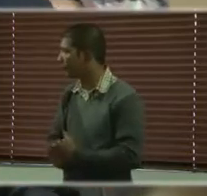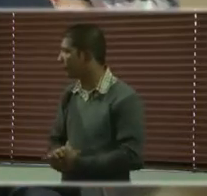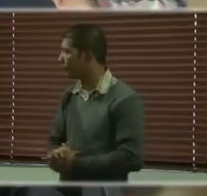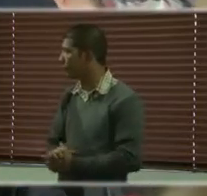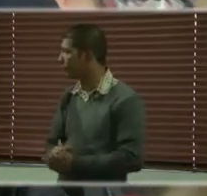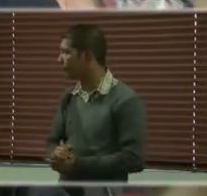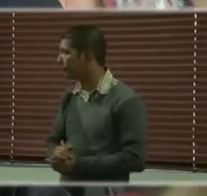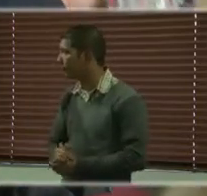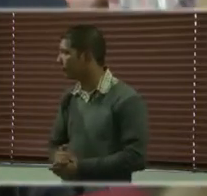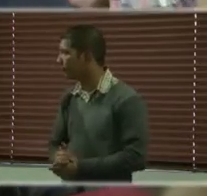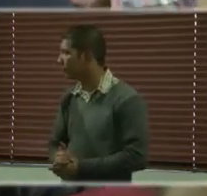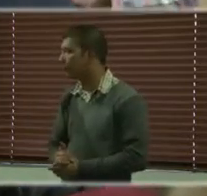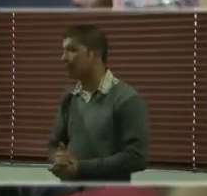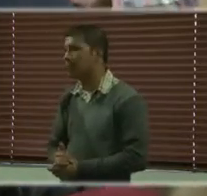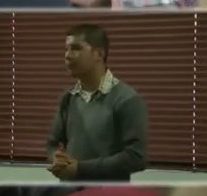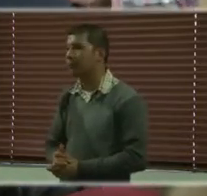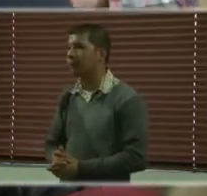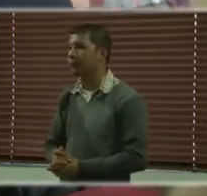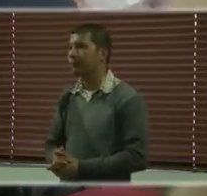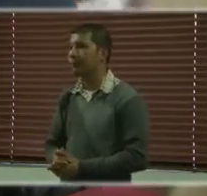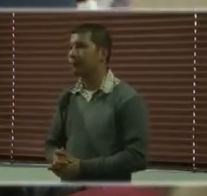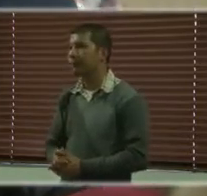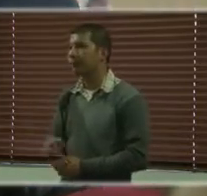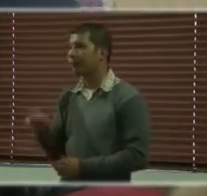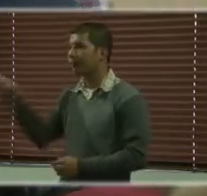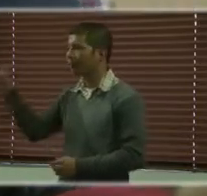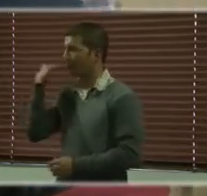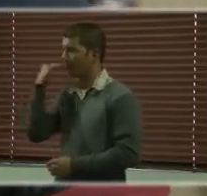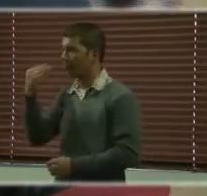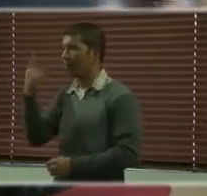continúas tú para ver si se responde